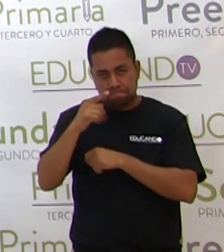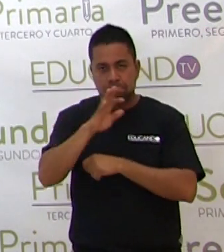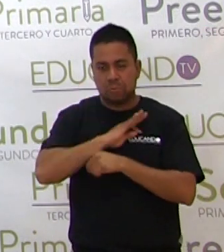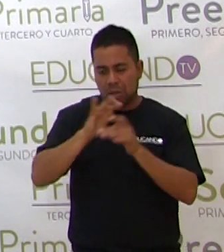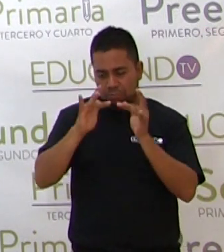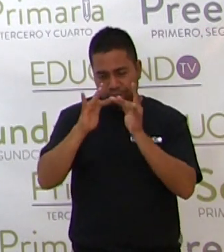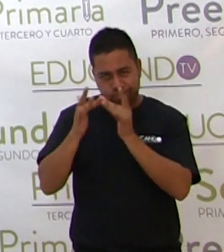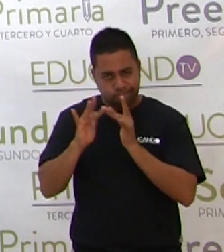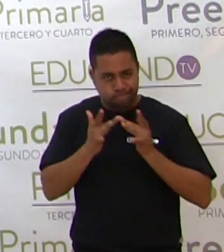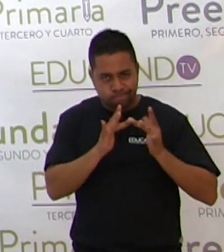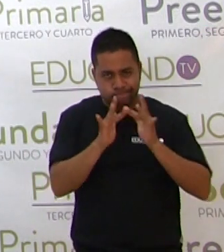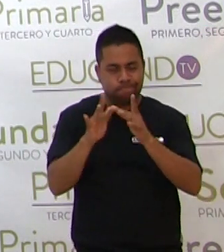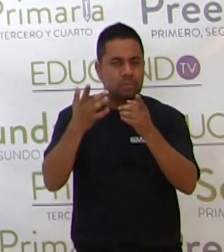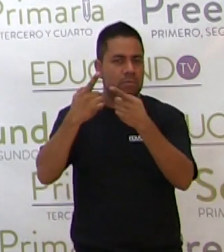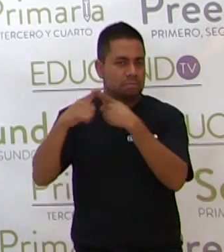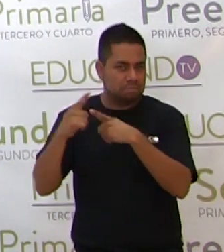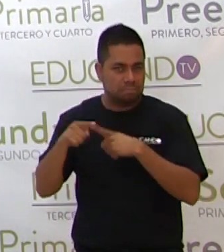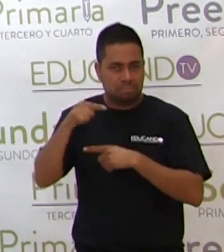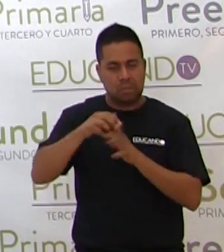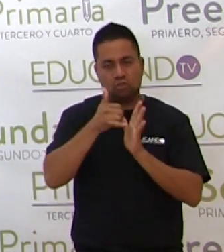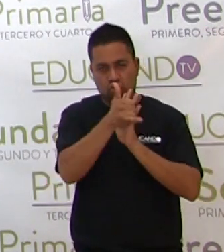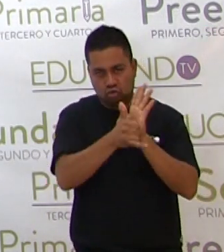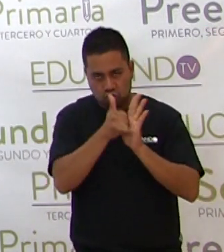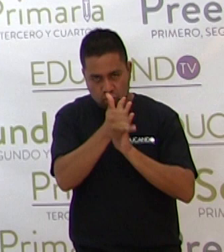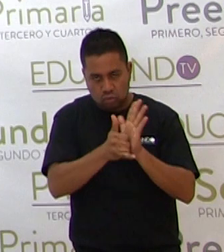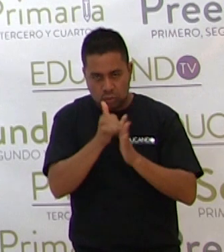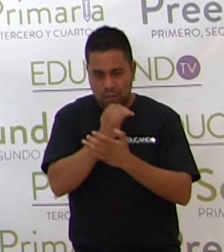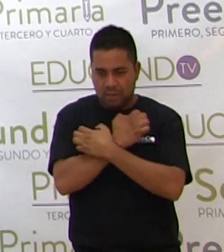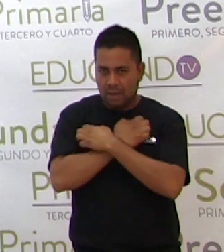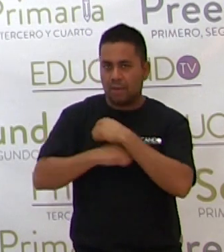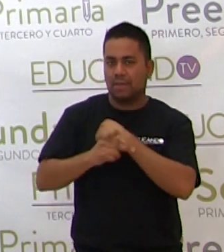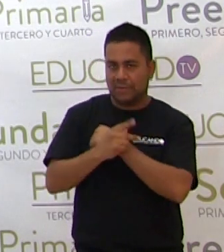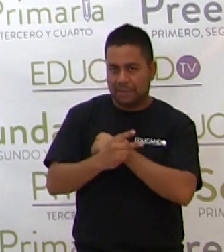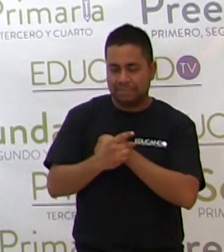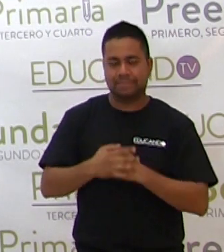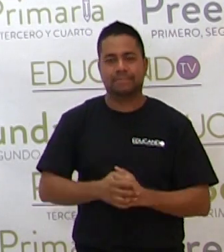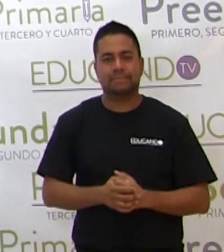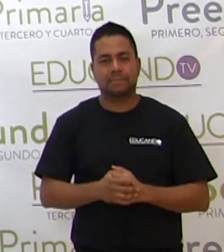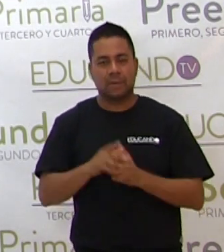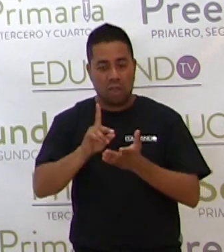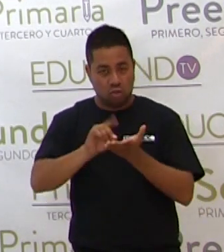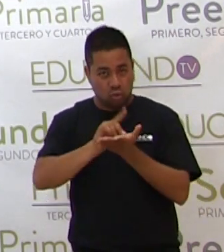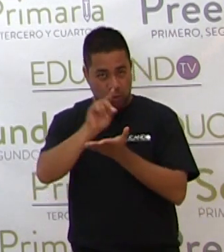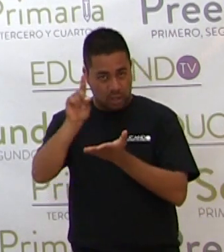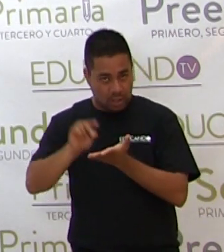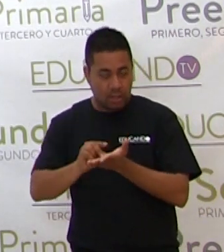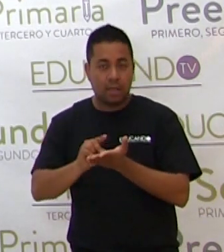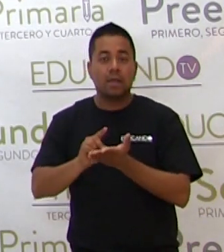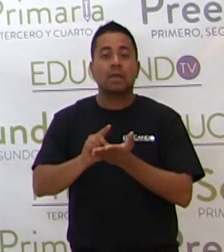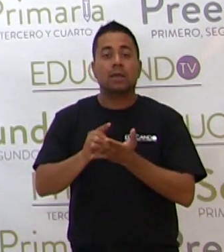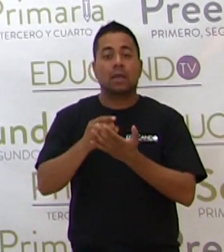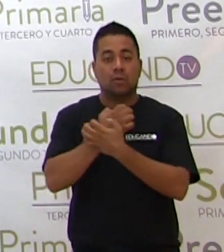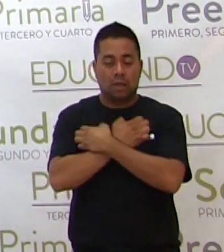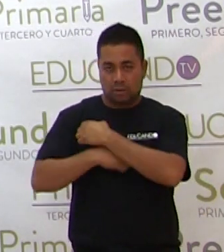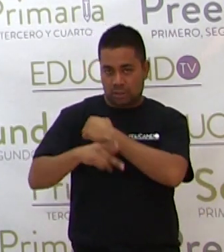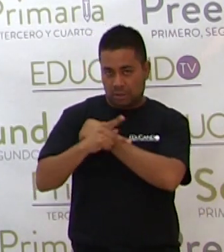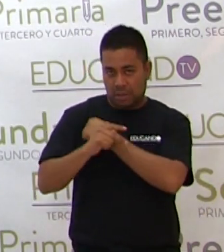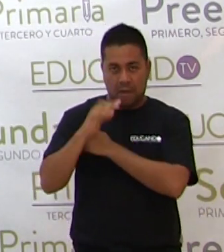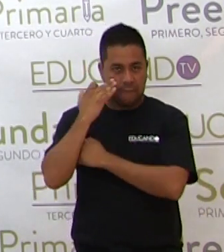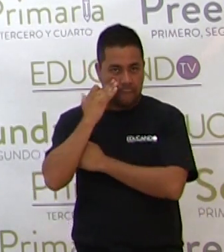nuestras redes sociales youtube educando tv twitter educando tv